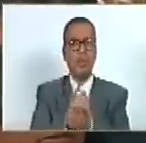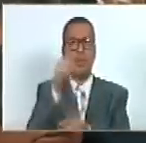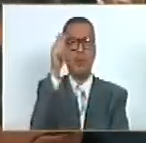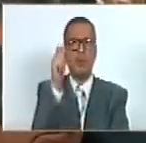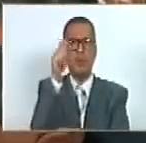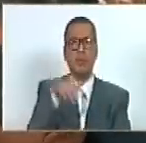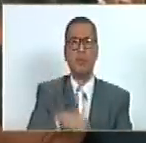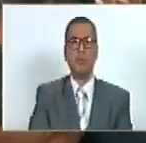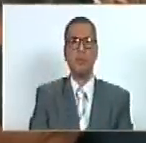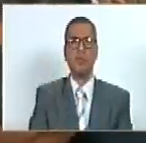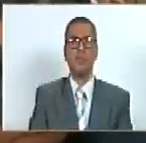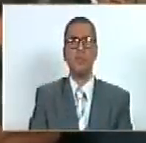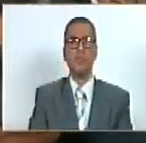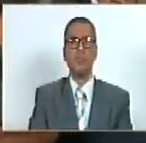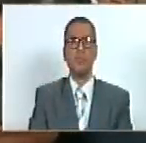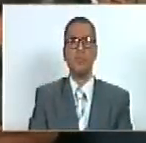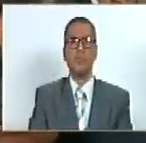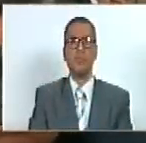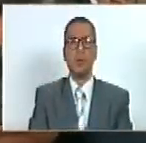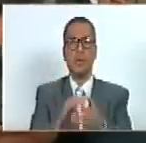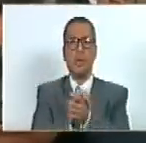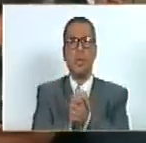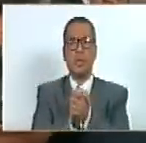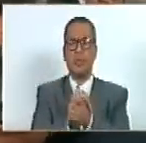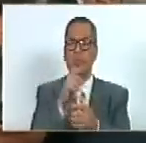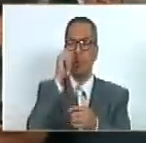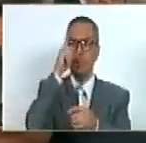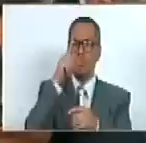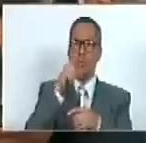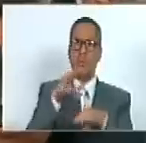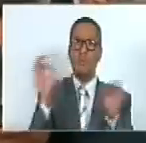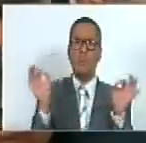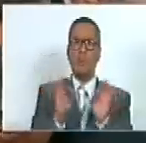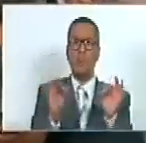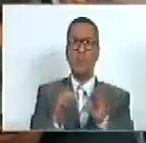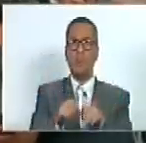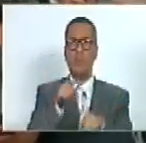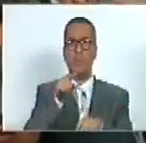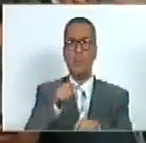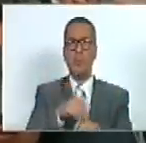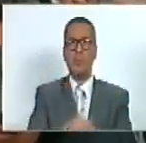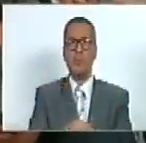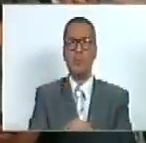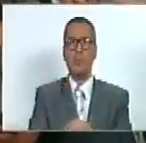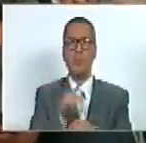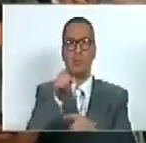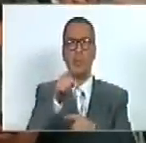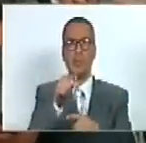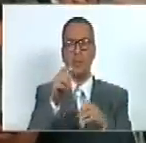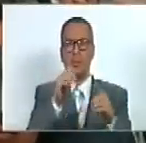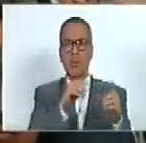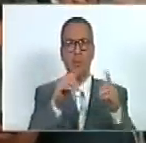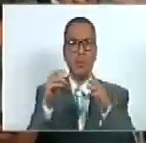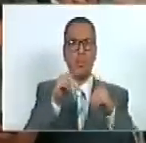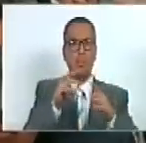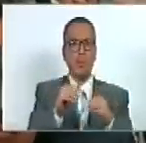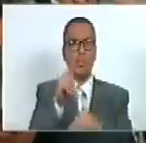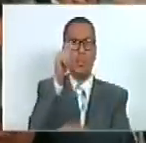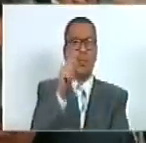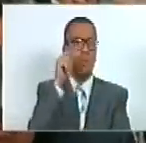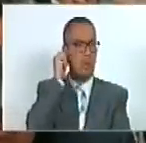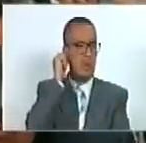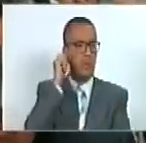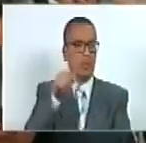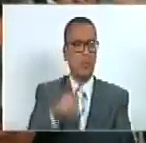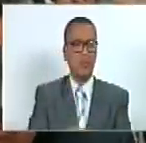diputados. A mí no me sorprende nada ese discurso de la diputada que